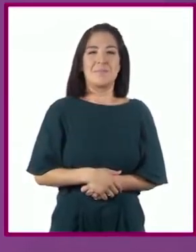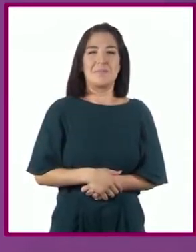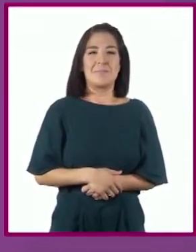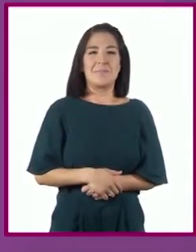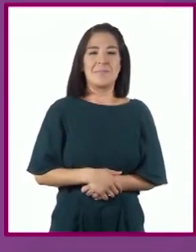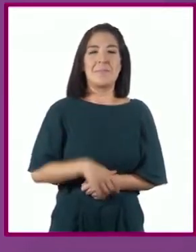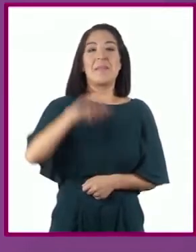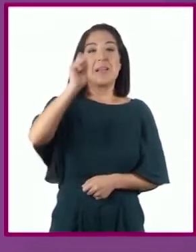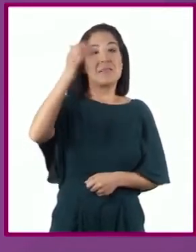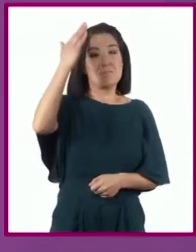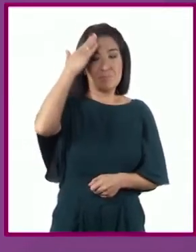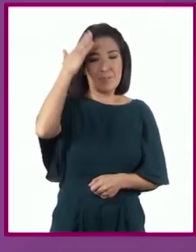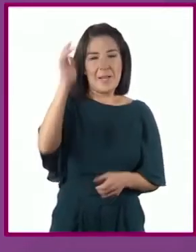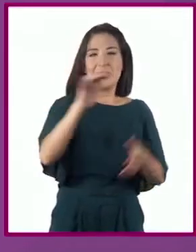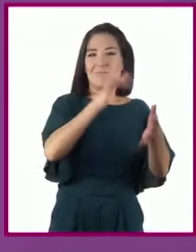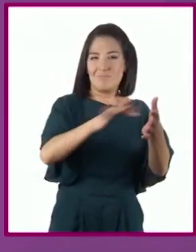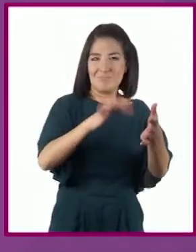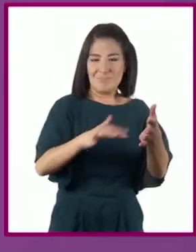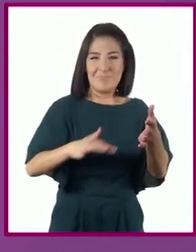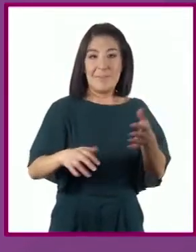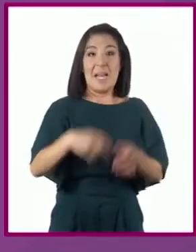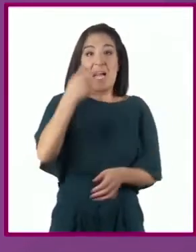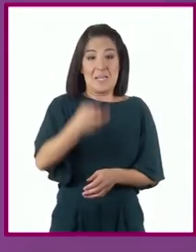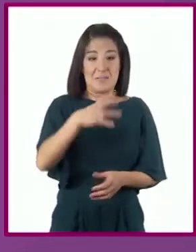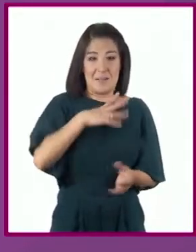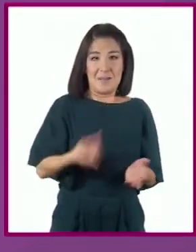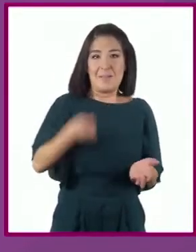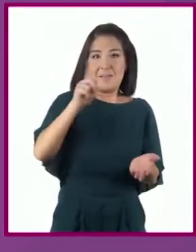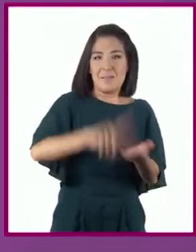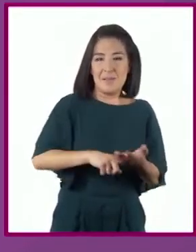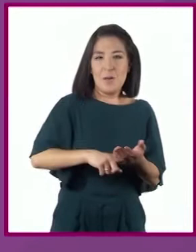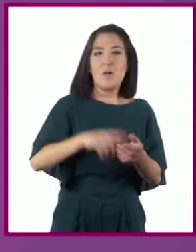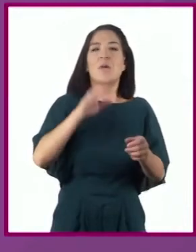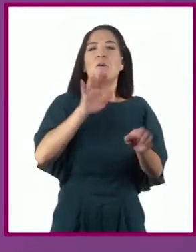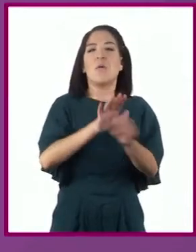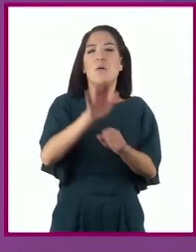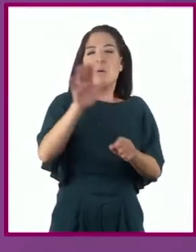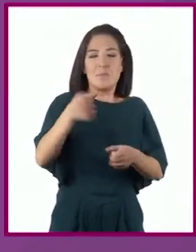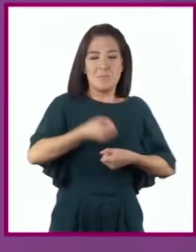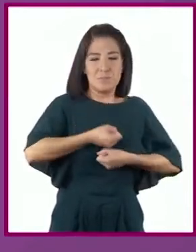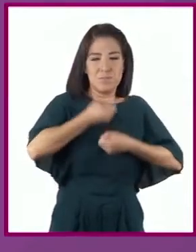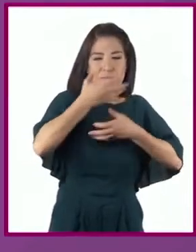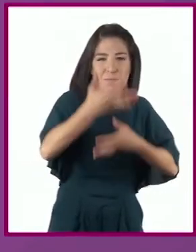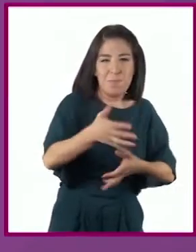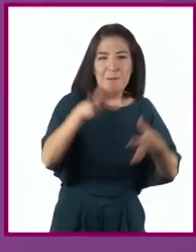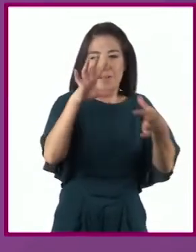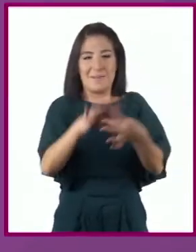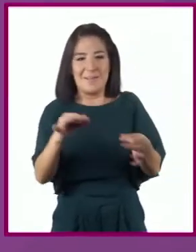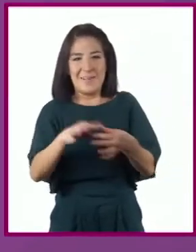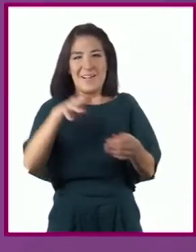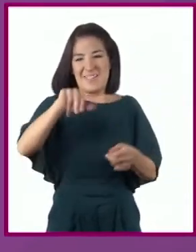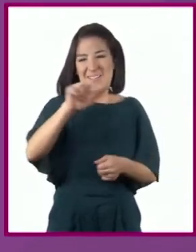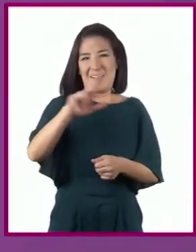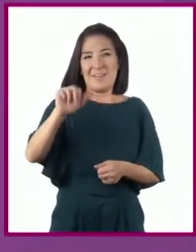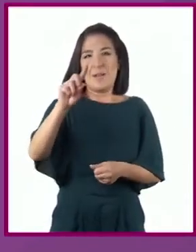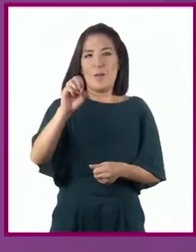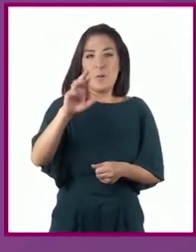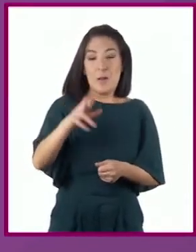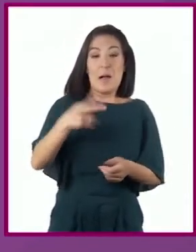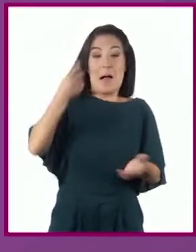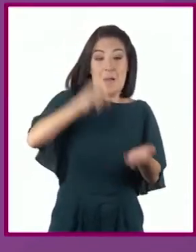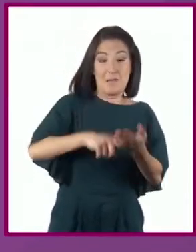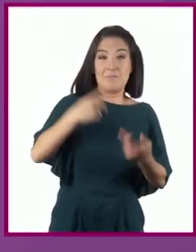La perspectiva del lector. Aquí se integra lo que cuenta el narrador y la interpretación que hacemos como lectores de la